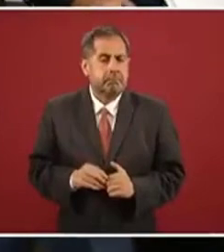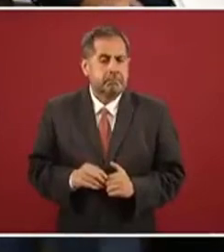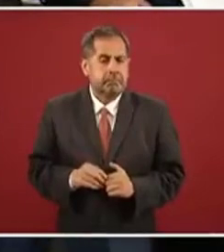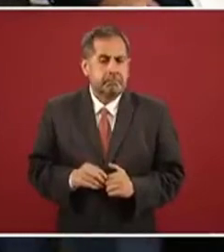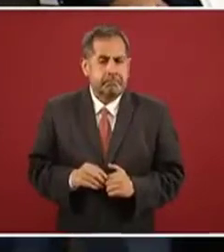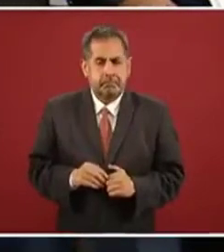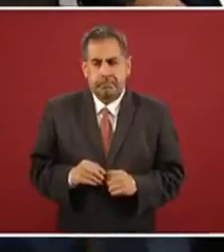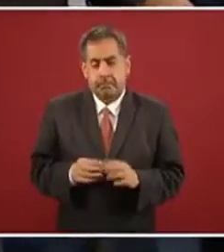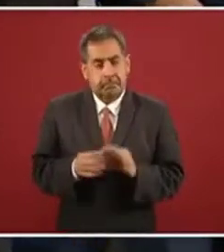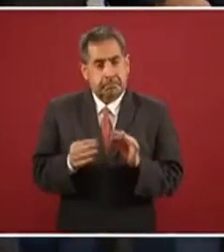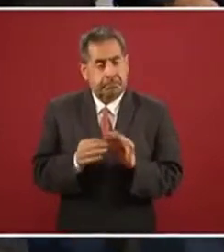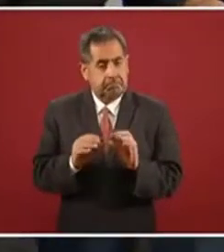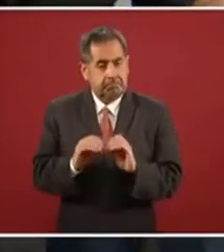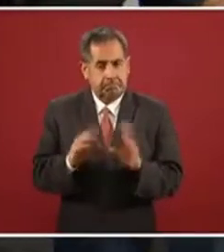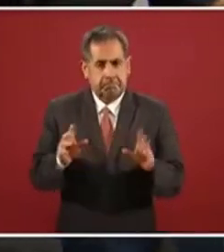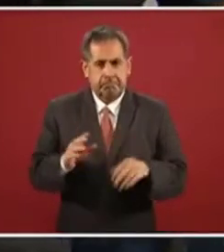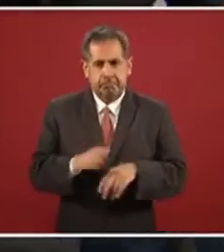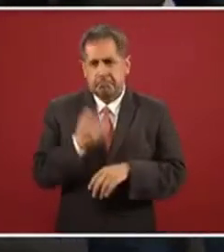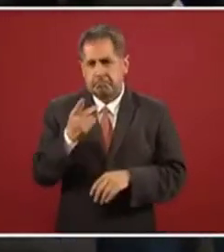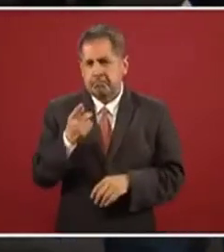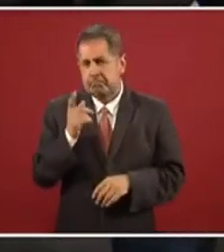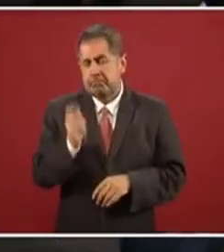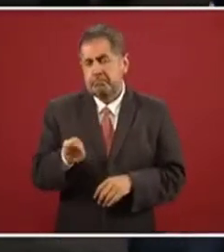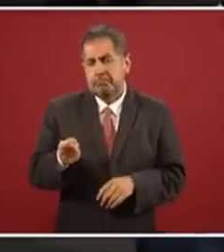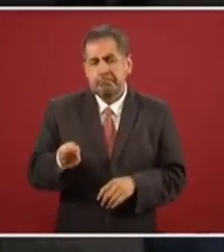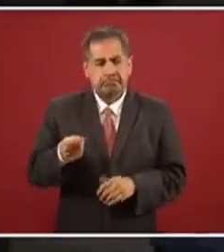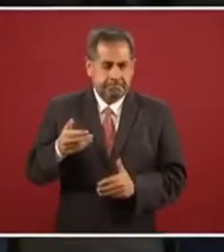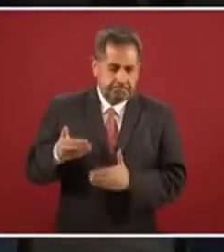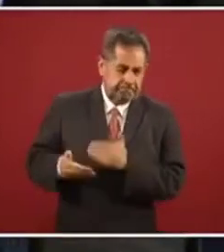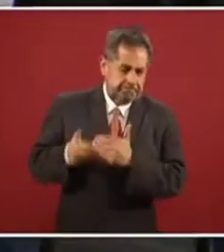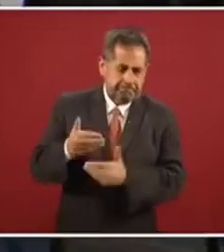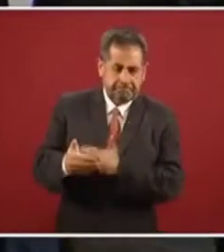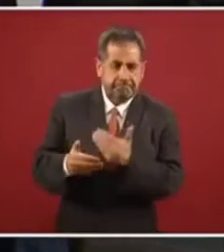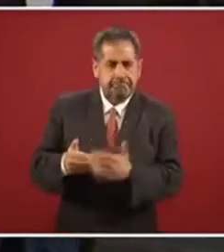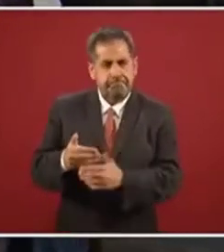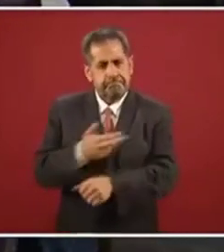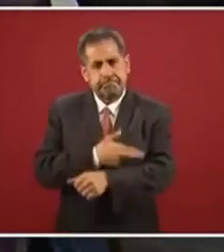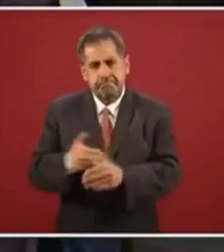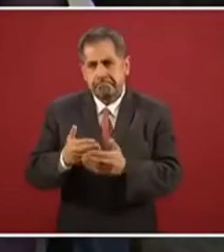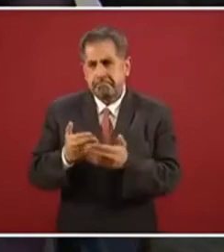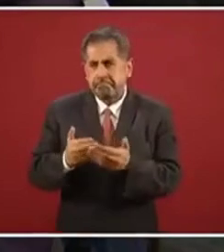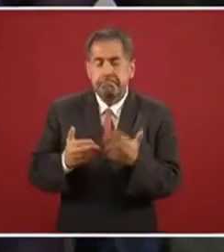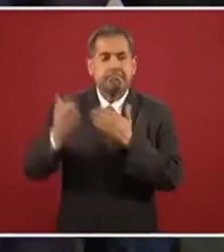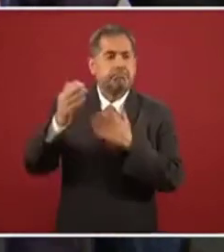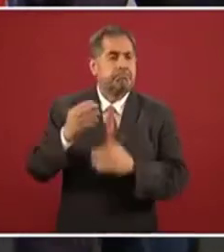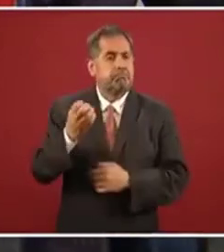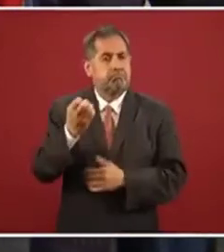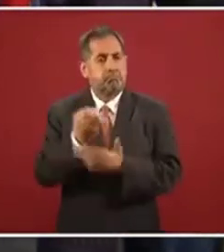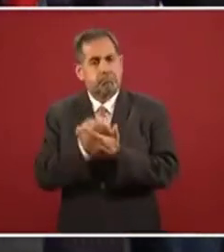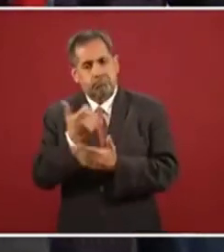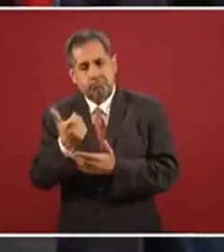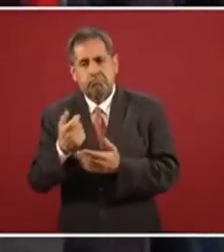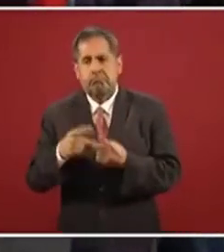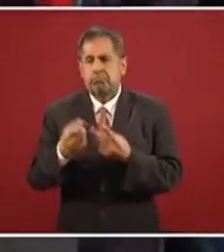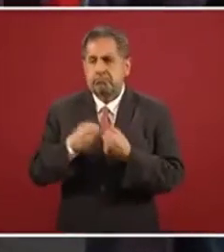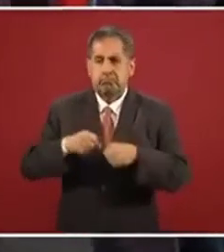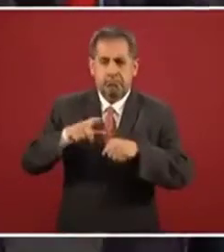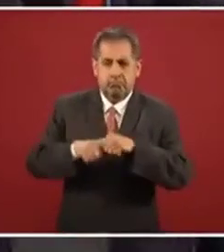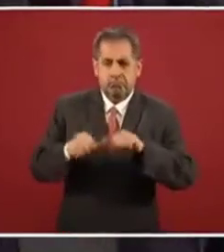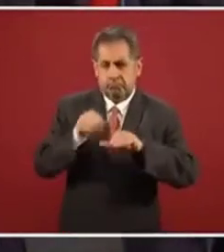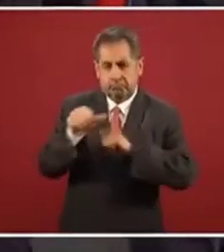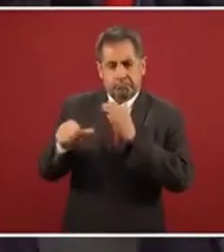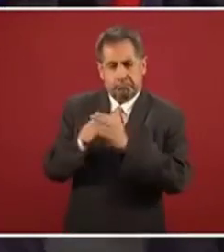porque se está promoviendo el desarrollo económico y social en